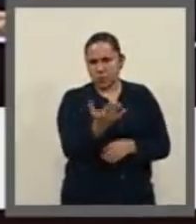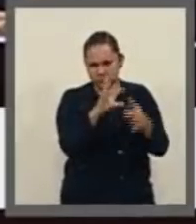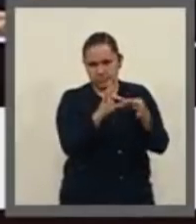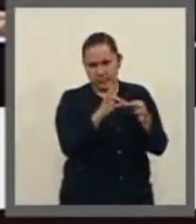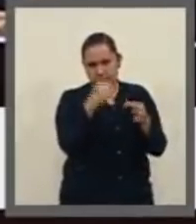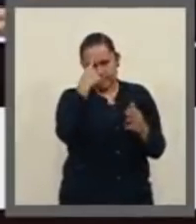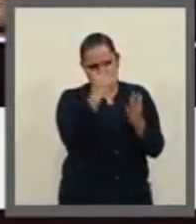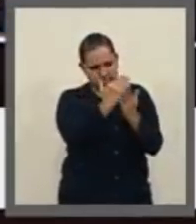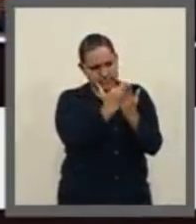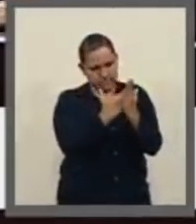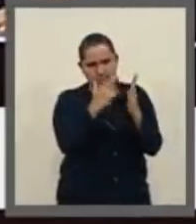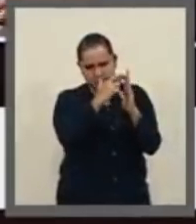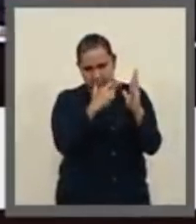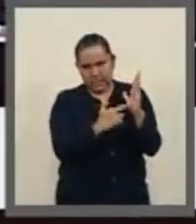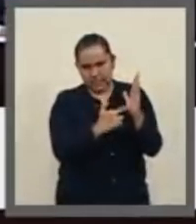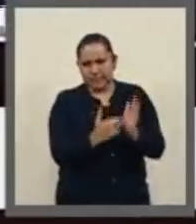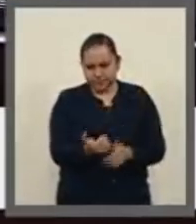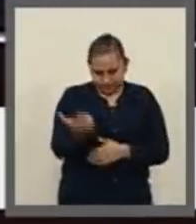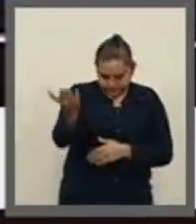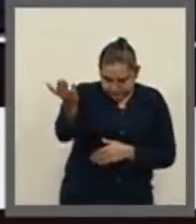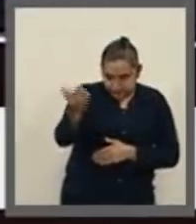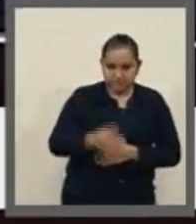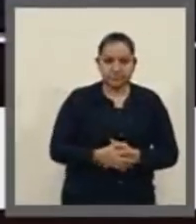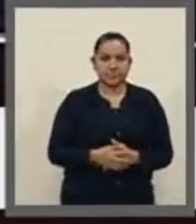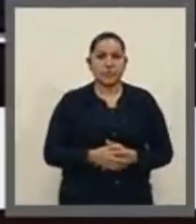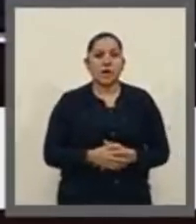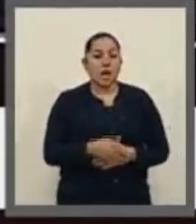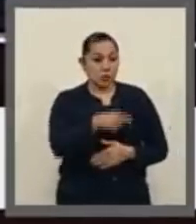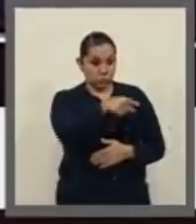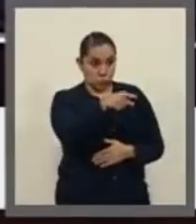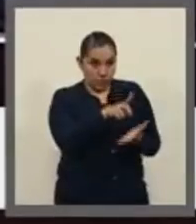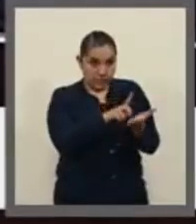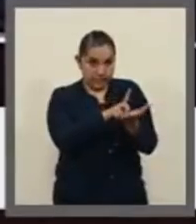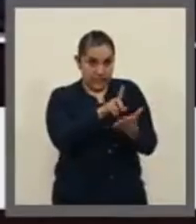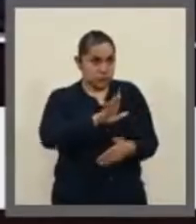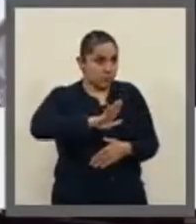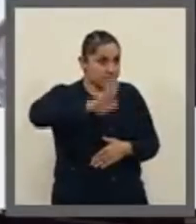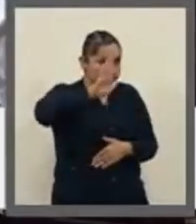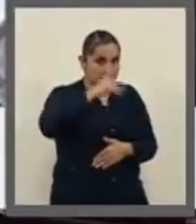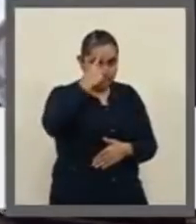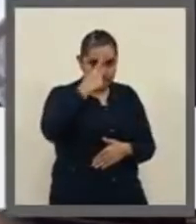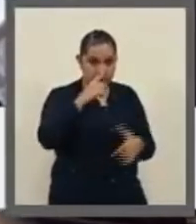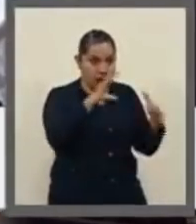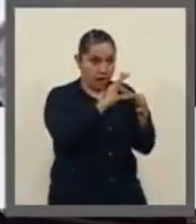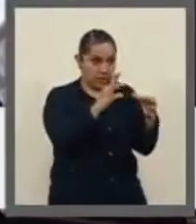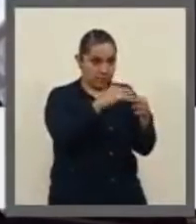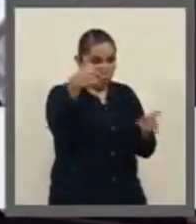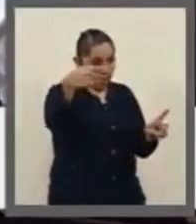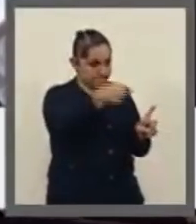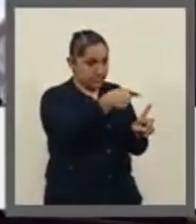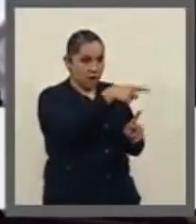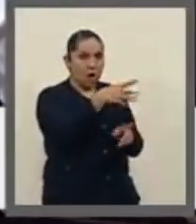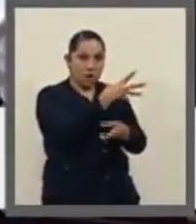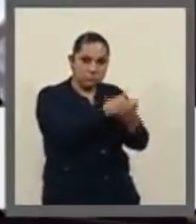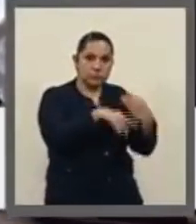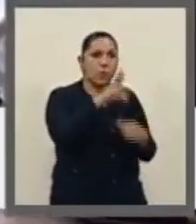permito. Le suplico que haga usted uso de ese derecho de réplica o de alusiones